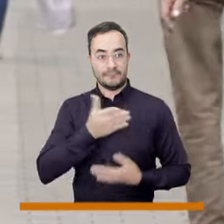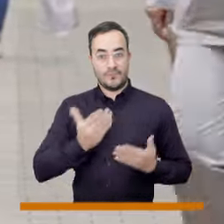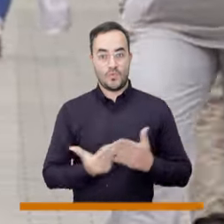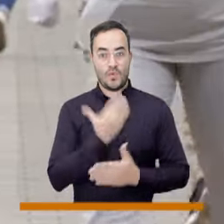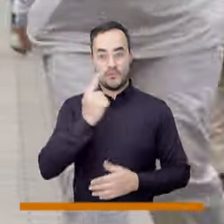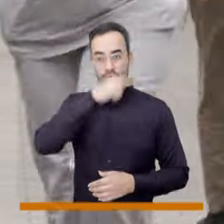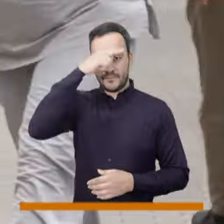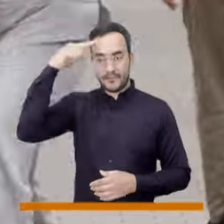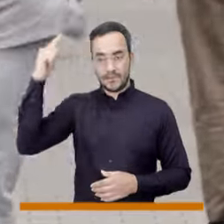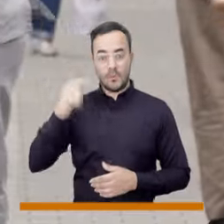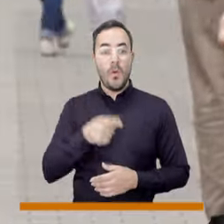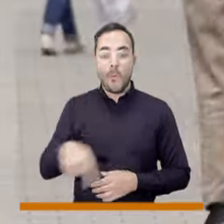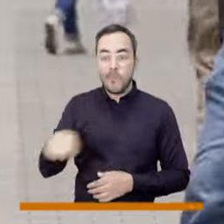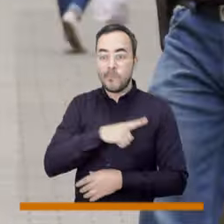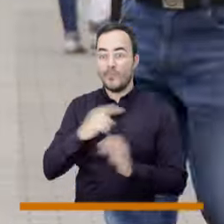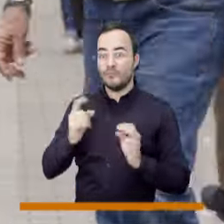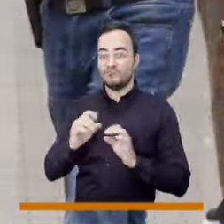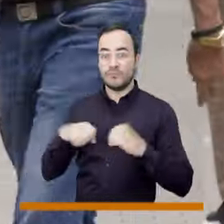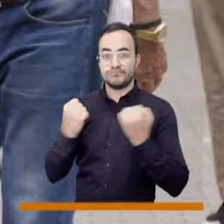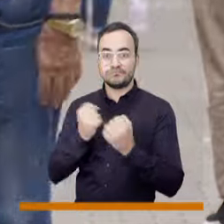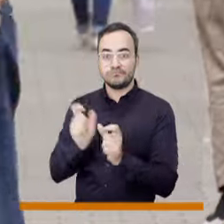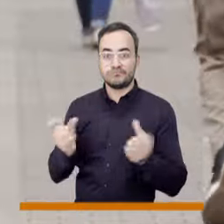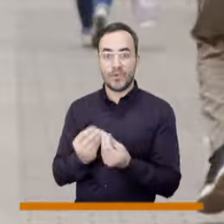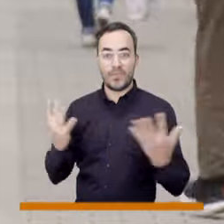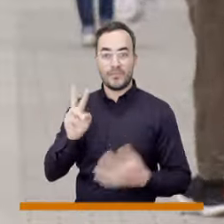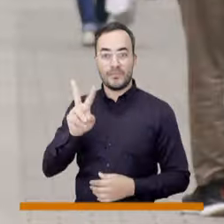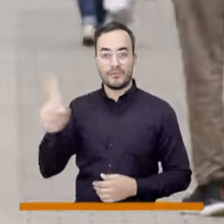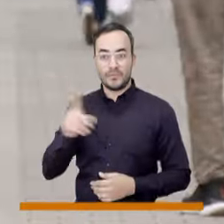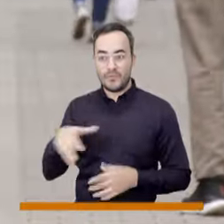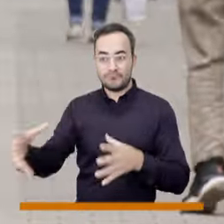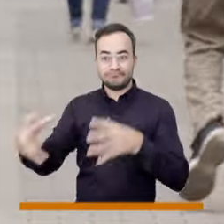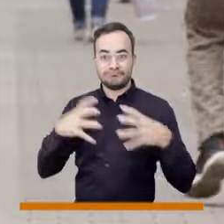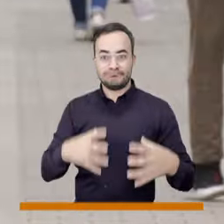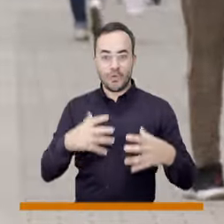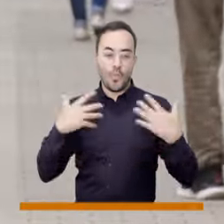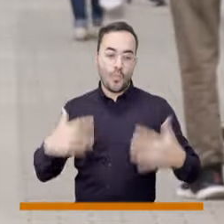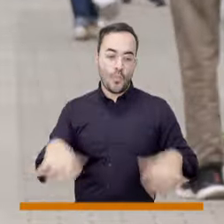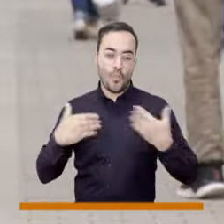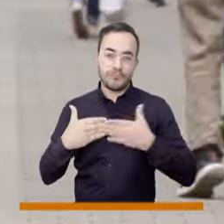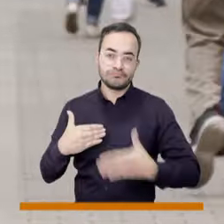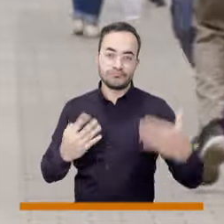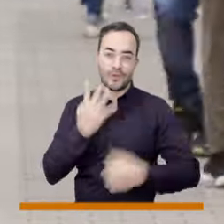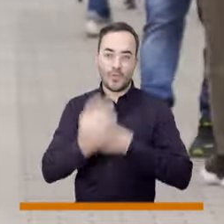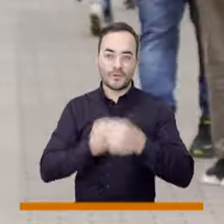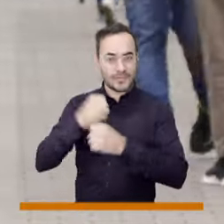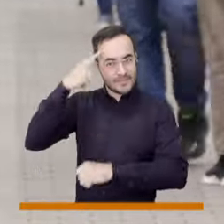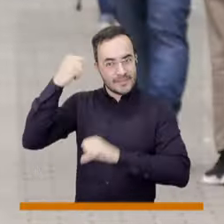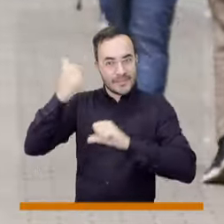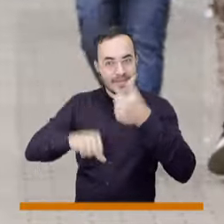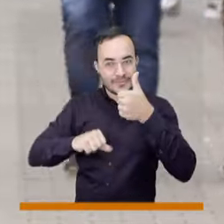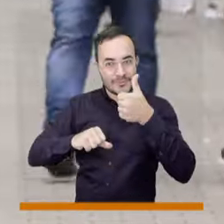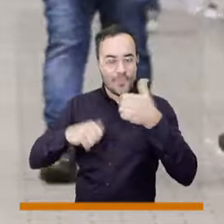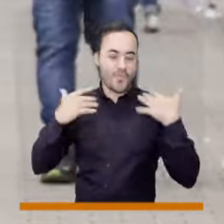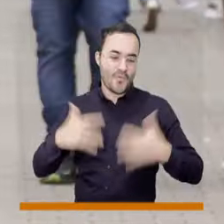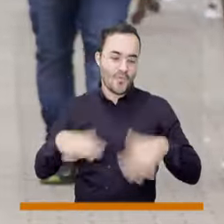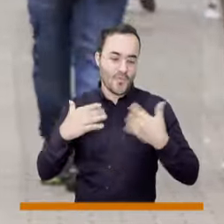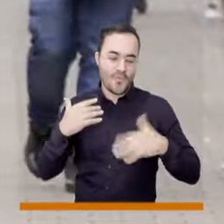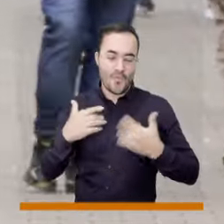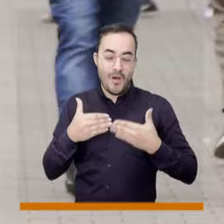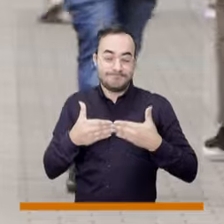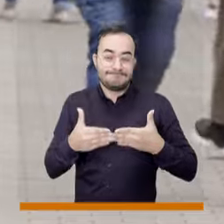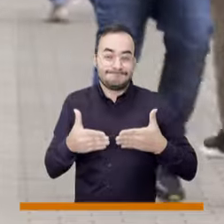el alcalde distrital Federico Gutiérrez y los 21 concejales electos, los desafíos para enfrentar estos 4 años con